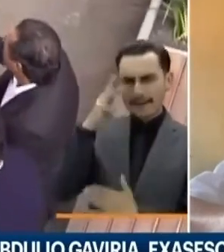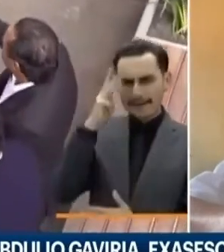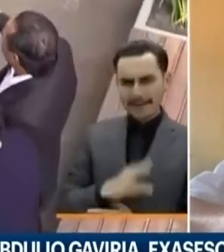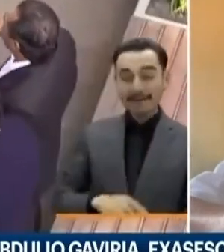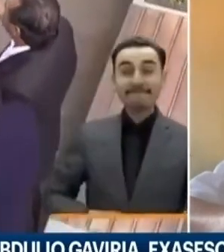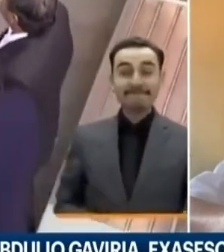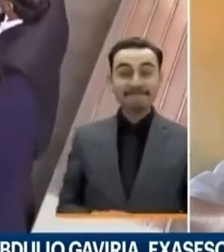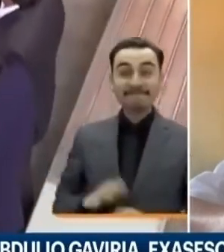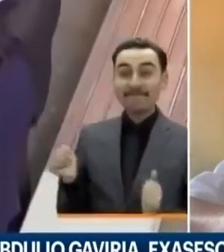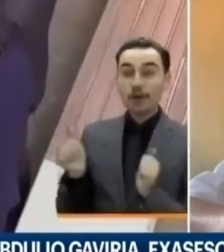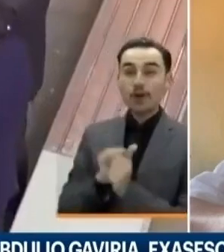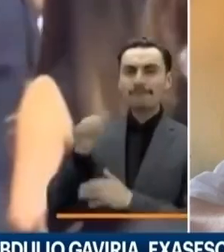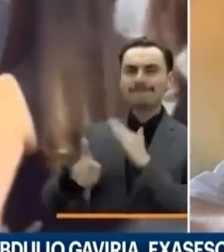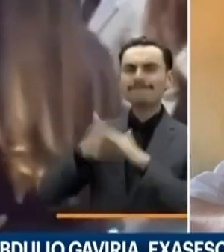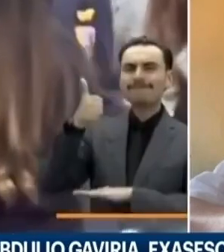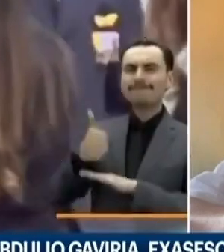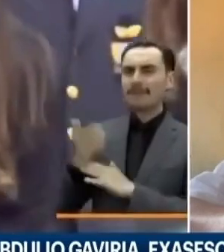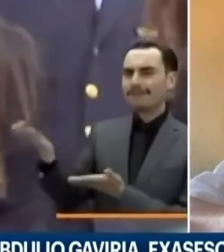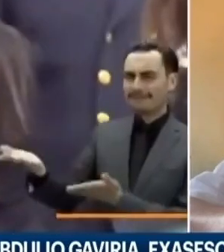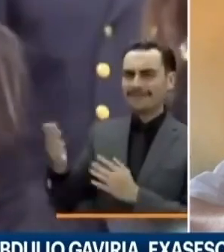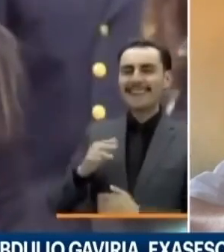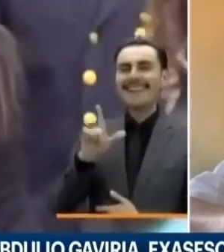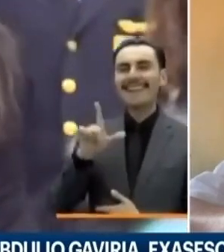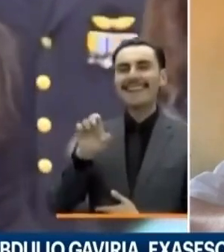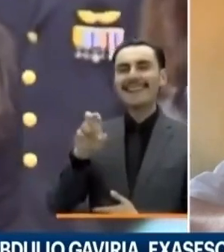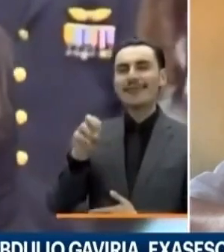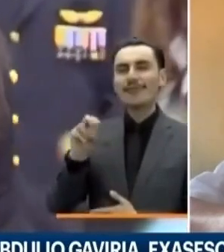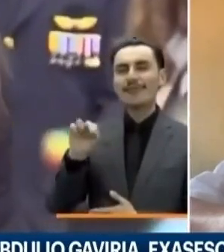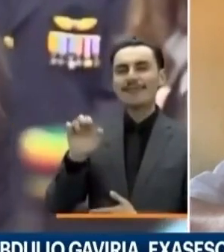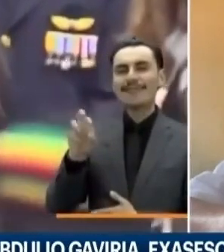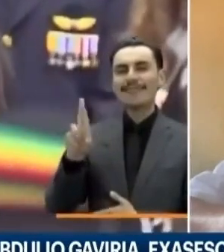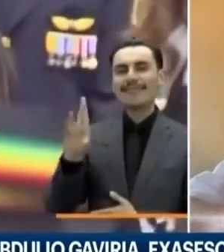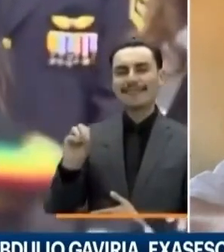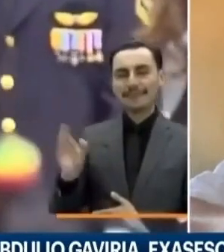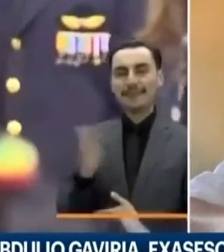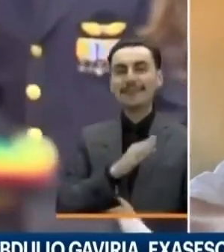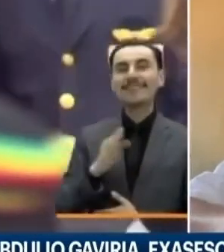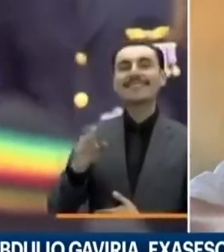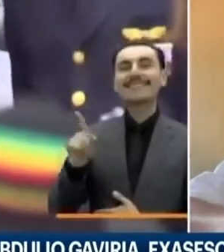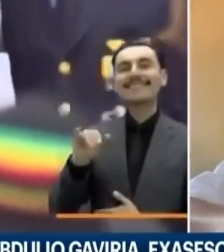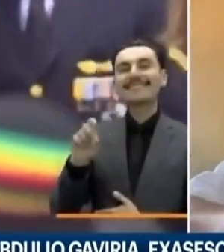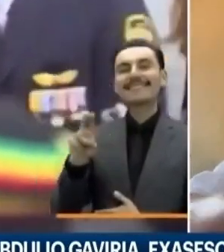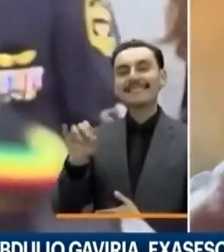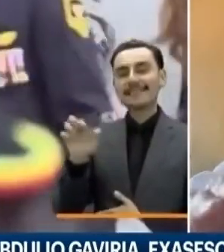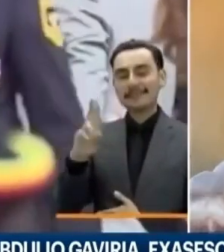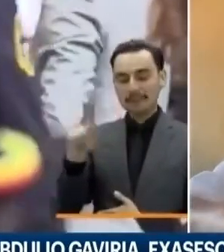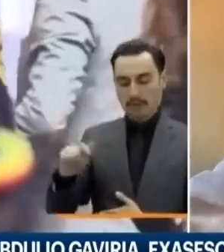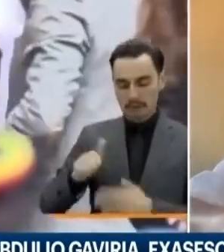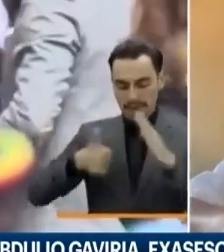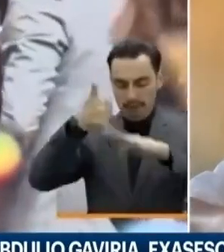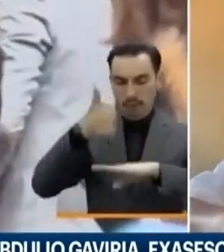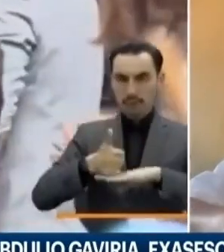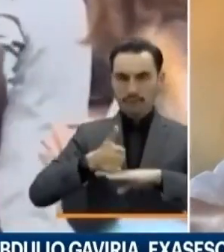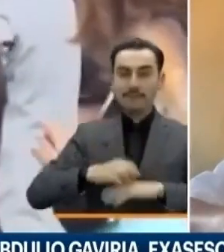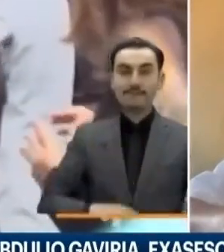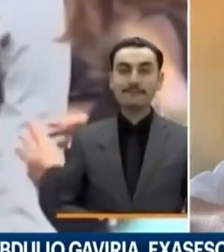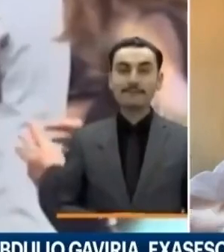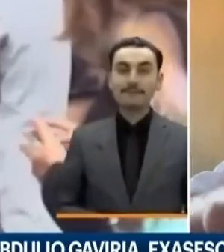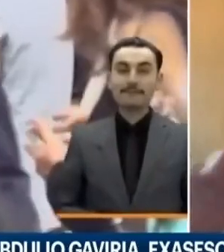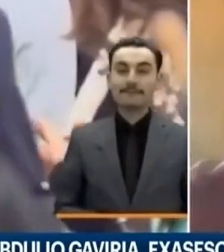a partir del día de hoy? Yo, personalmente, he estado